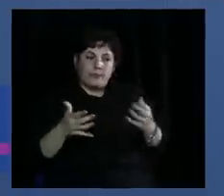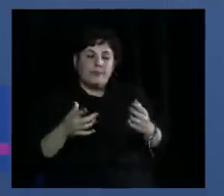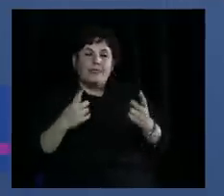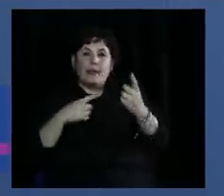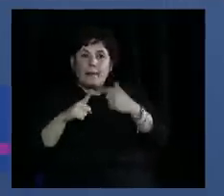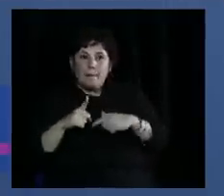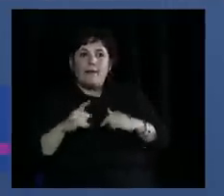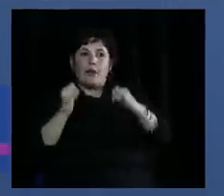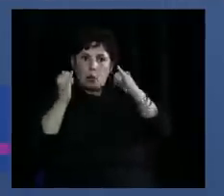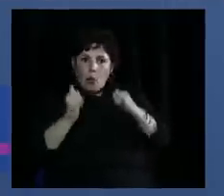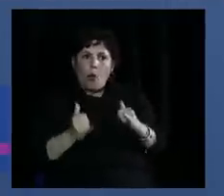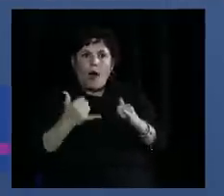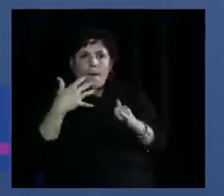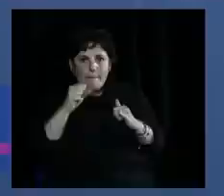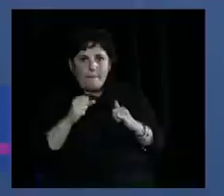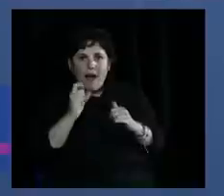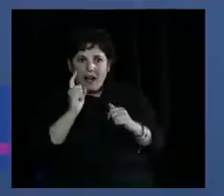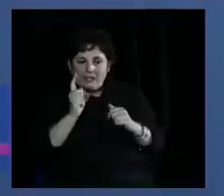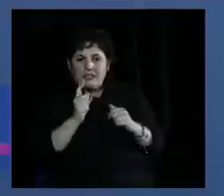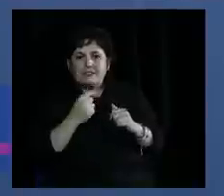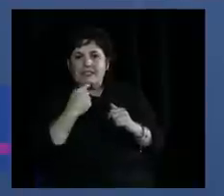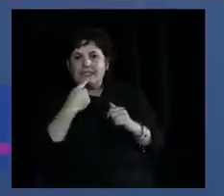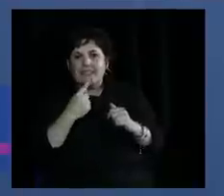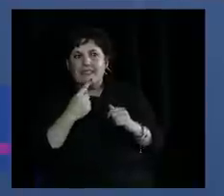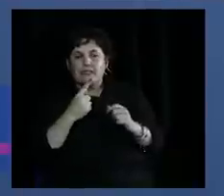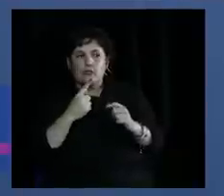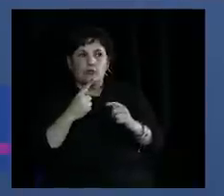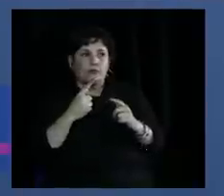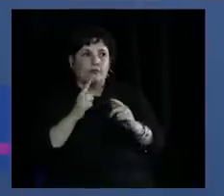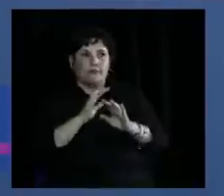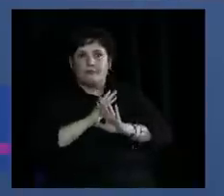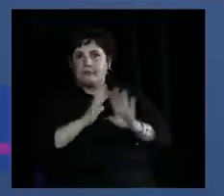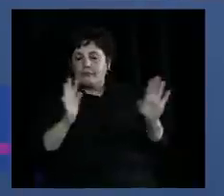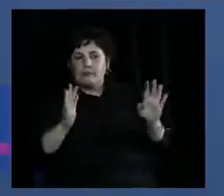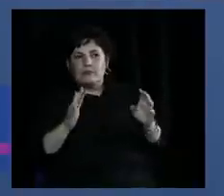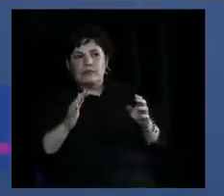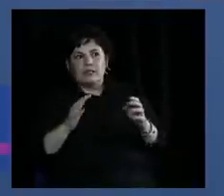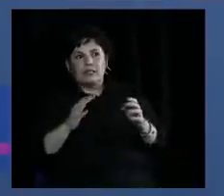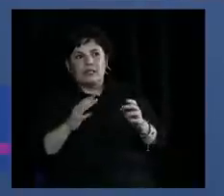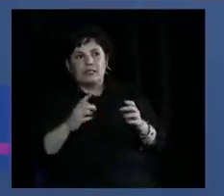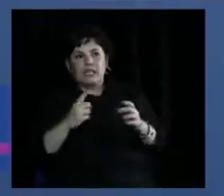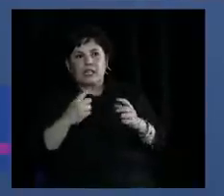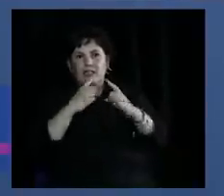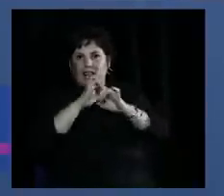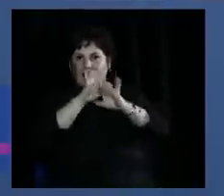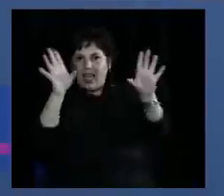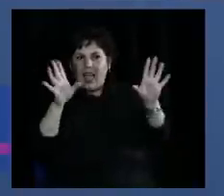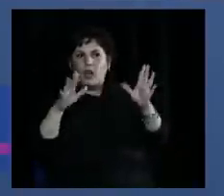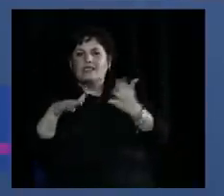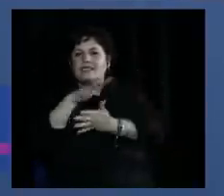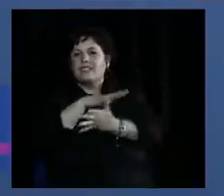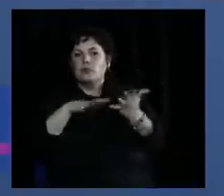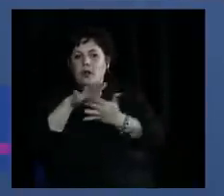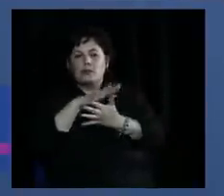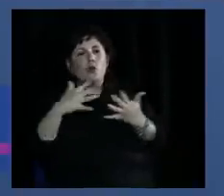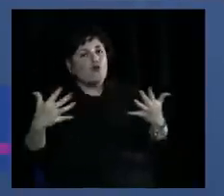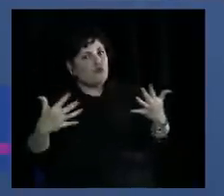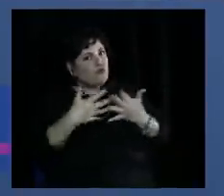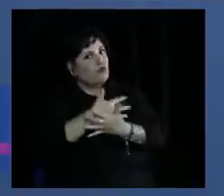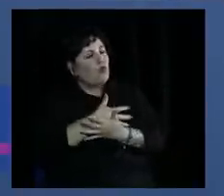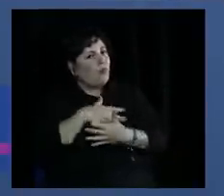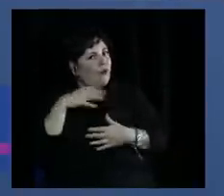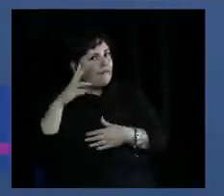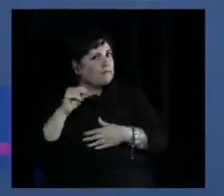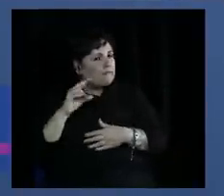Pero tenemos otros episodios también que son tremendos y dejan en claro cuál es la situación que están sufriendo los periodistas